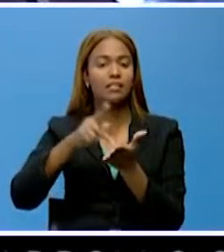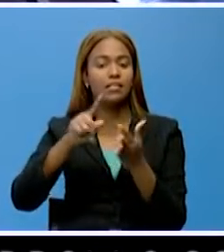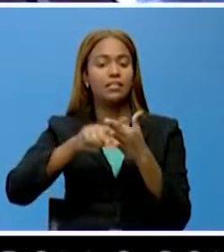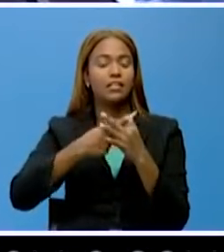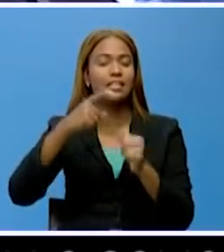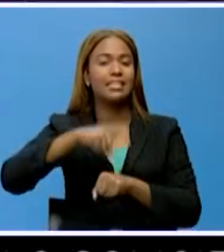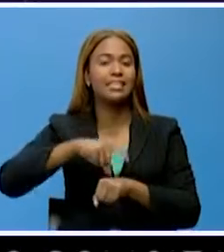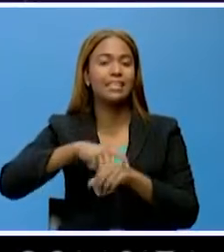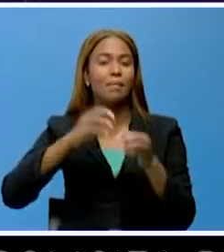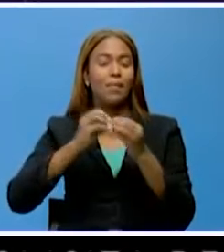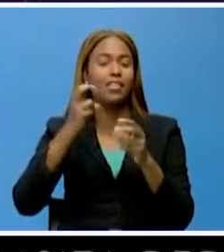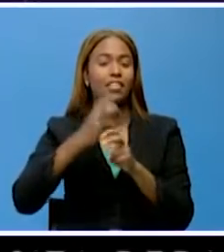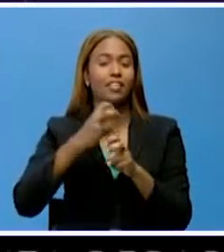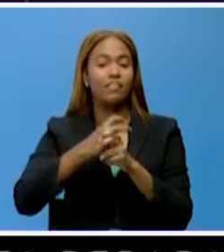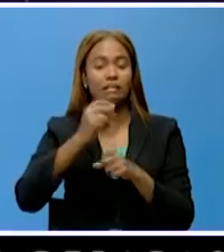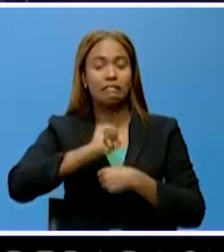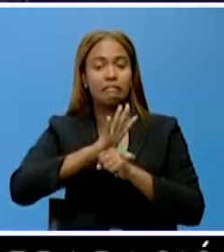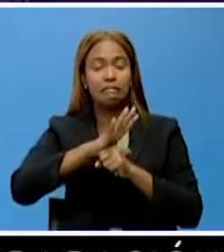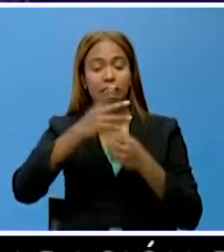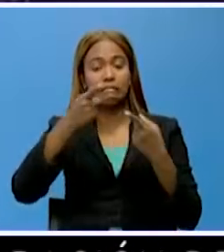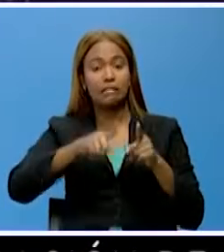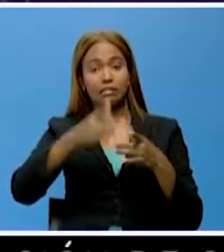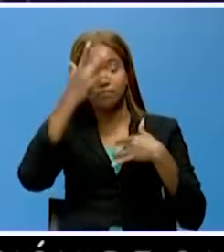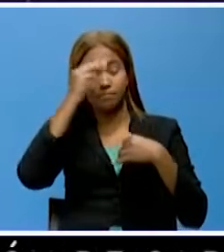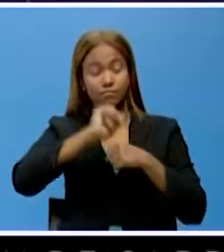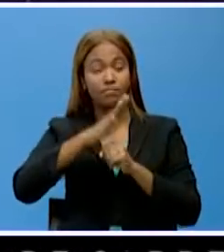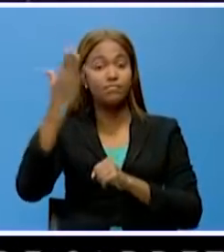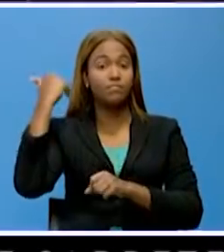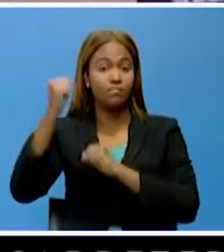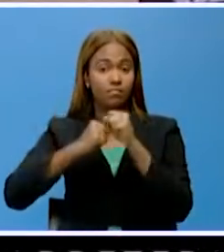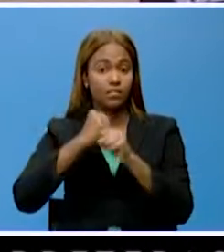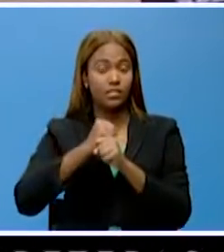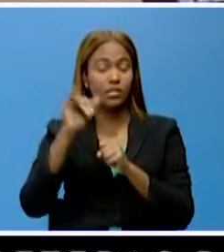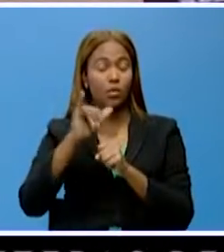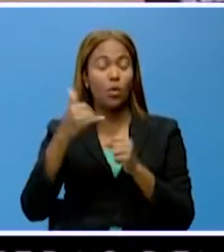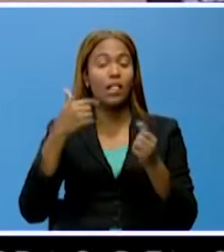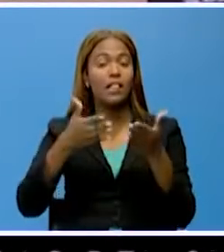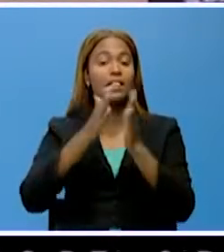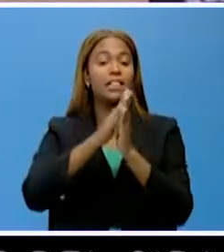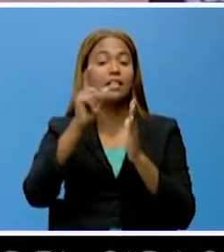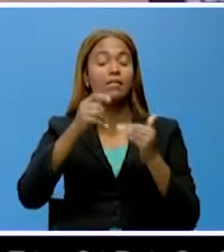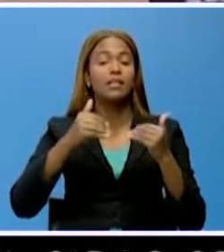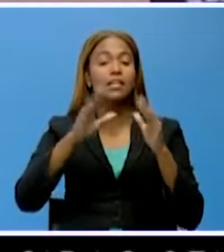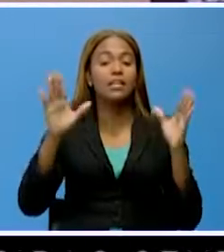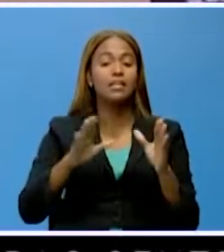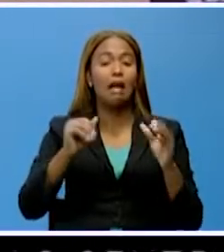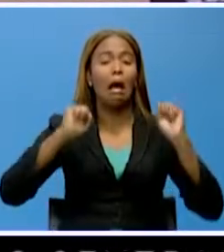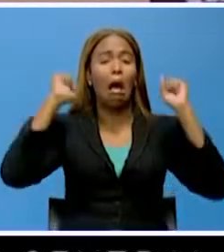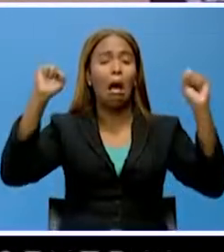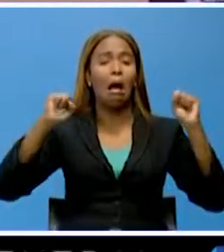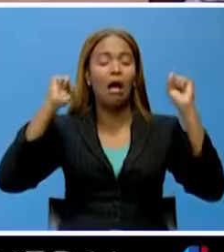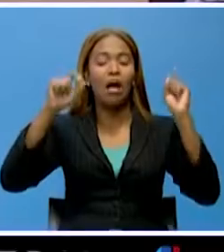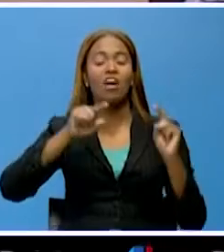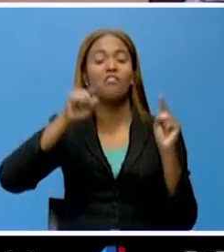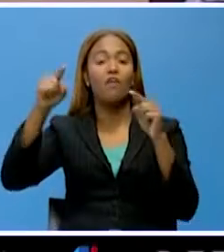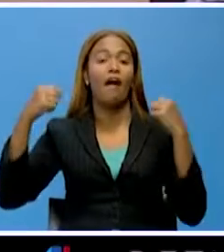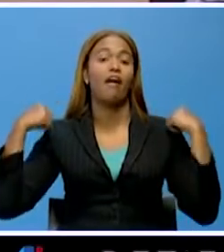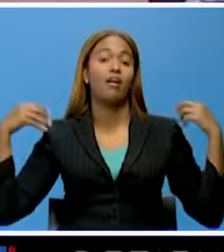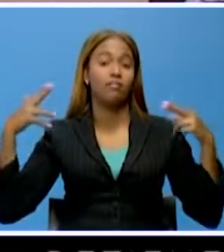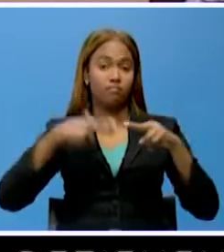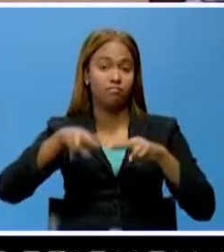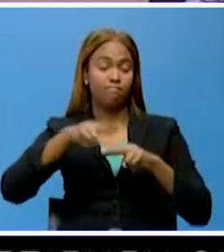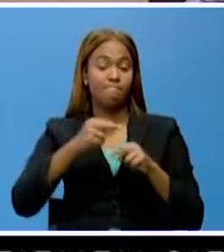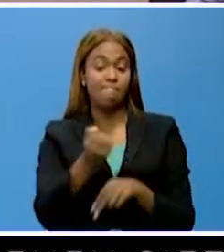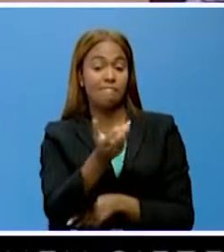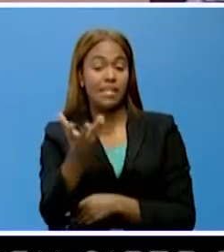en los momentos más difíciles de la pandemia del COVID-19 el año pasado, y por cuya demanda se realizaron sendas protestas frente al Congreso Nacional, en